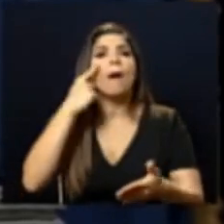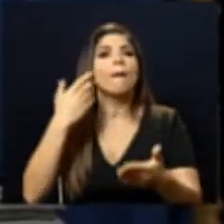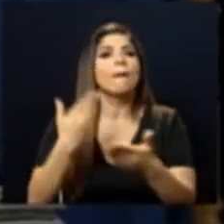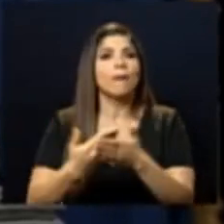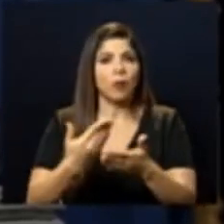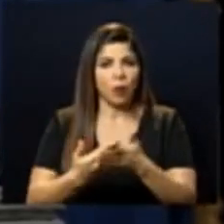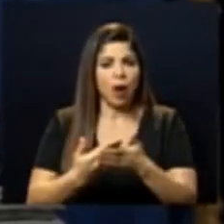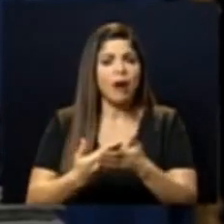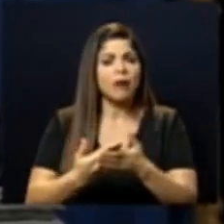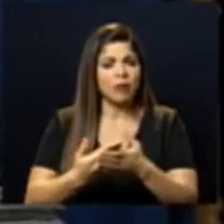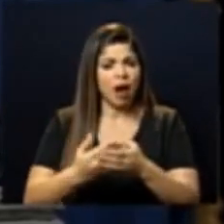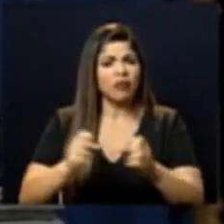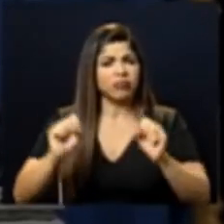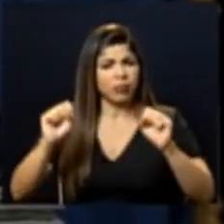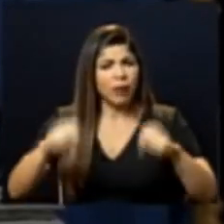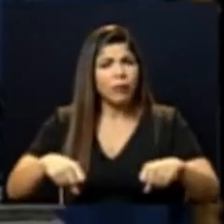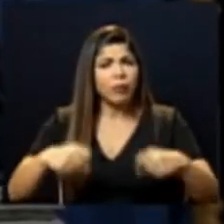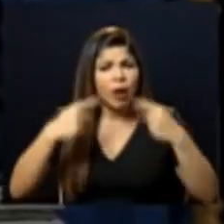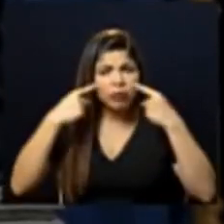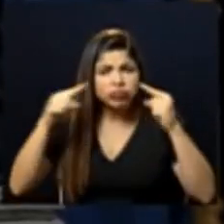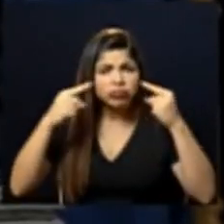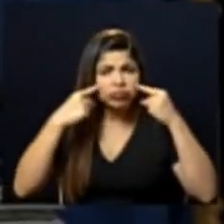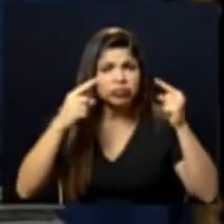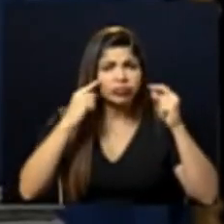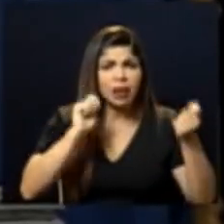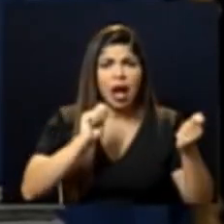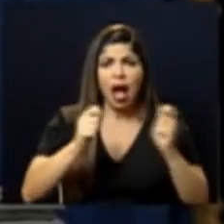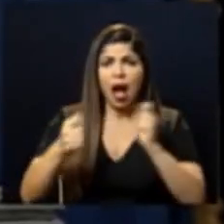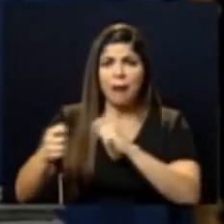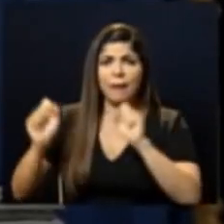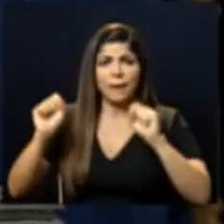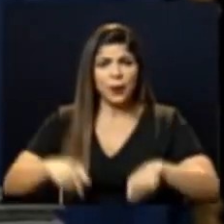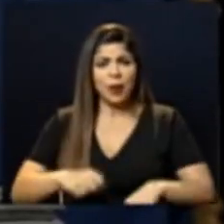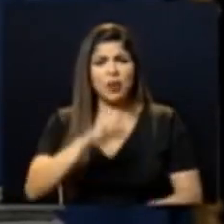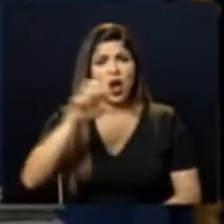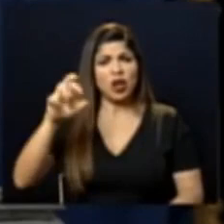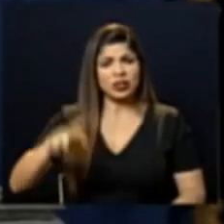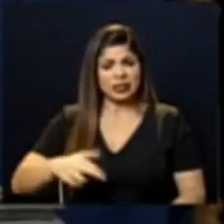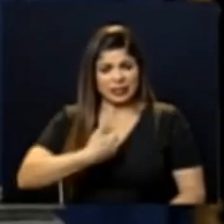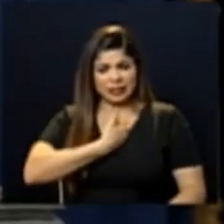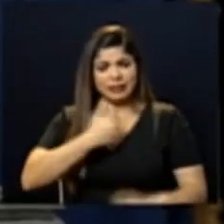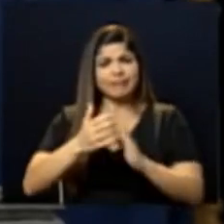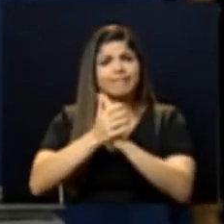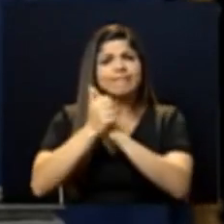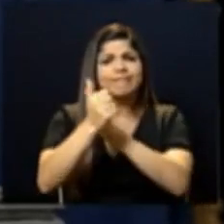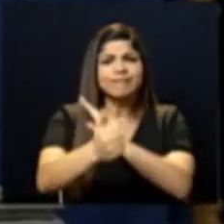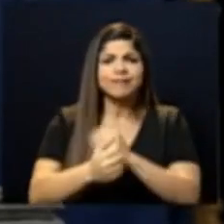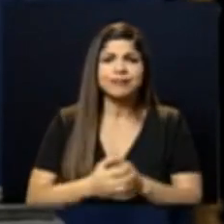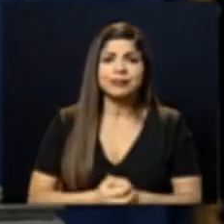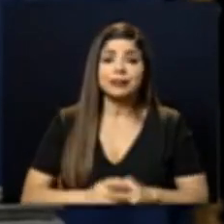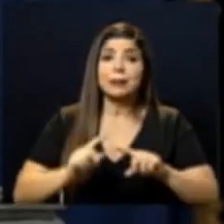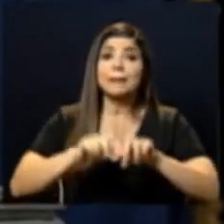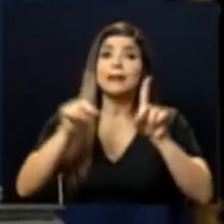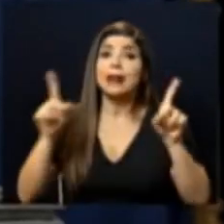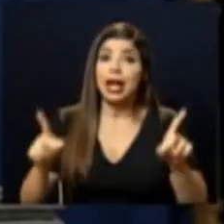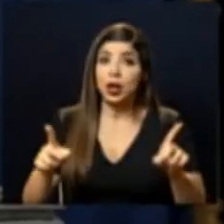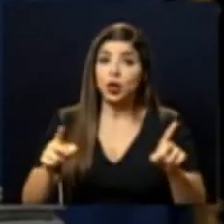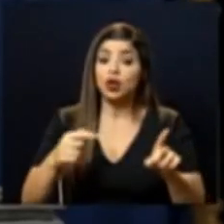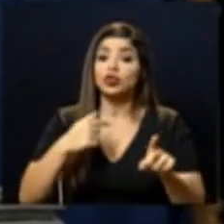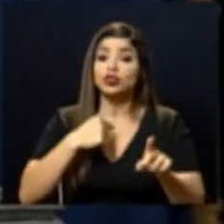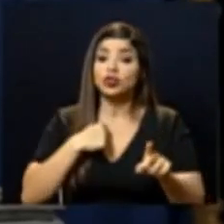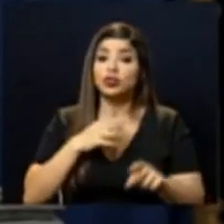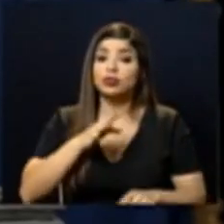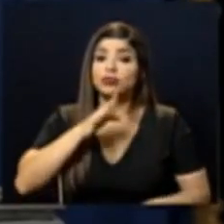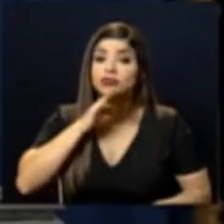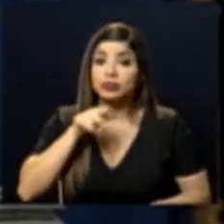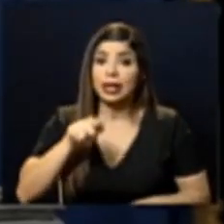que sí se pueden materializar cambios, de que Costa Rica es capaz, pero lo voy a hacer con